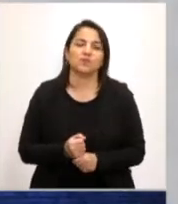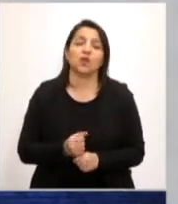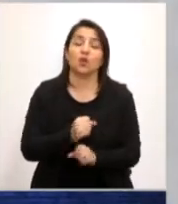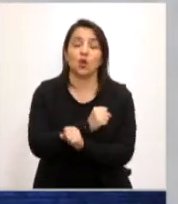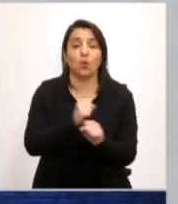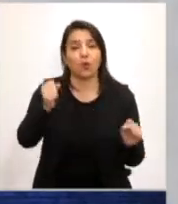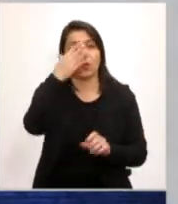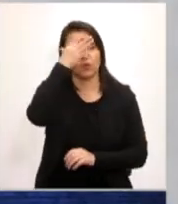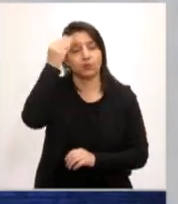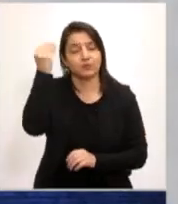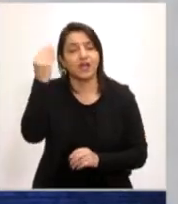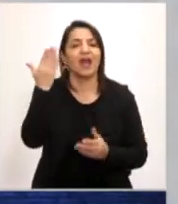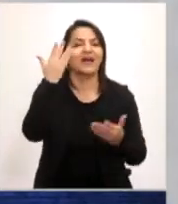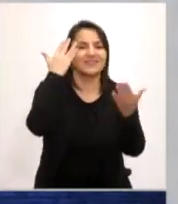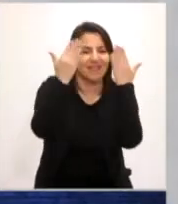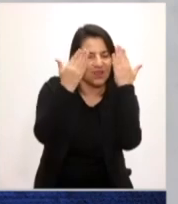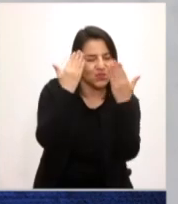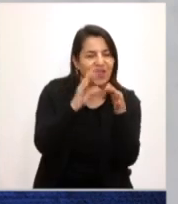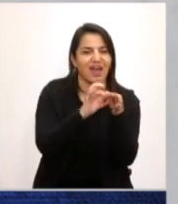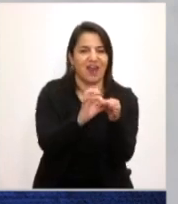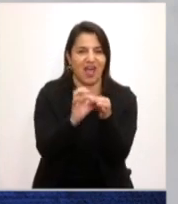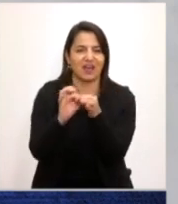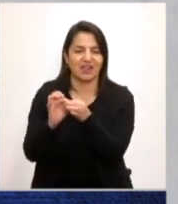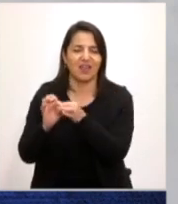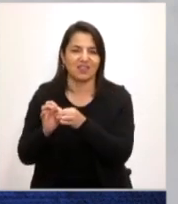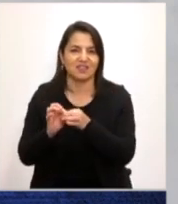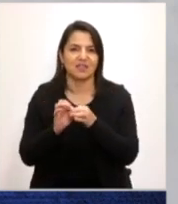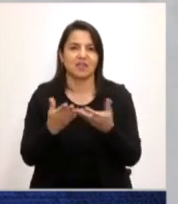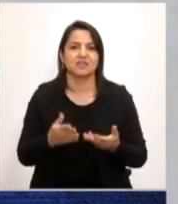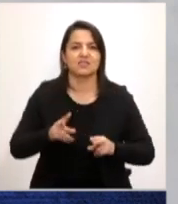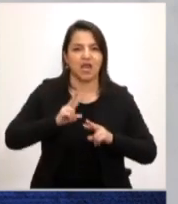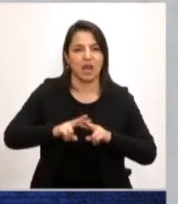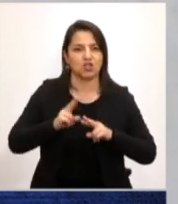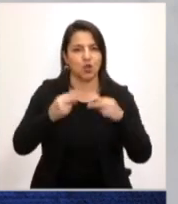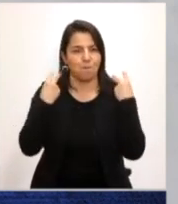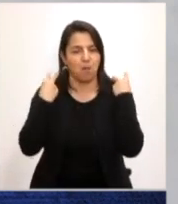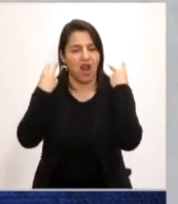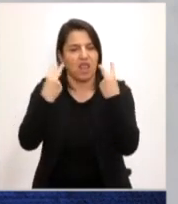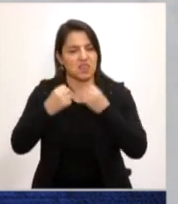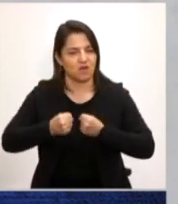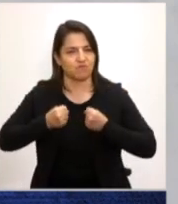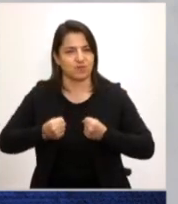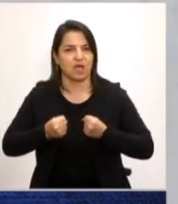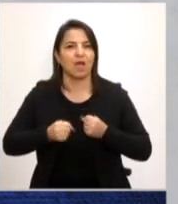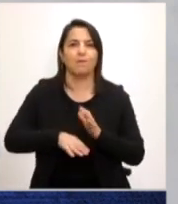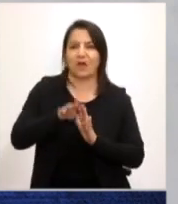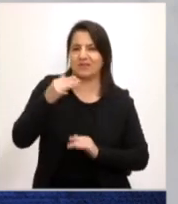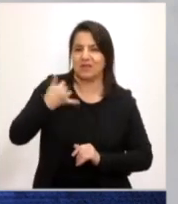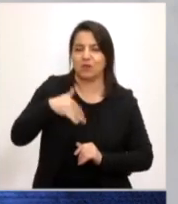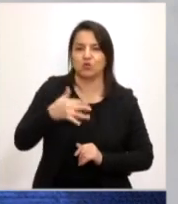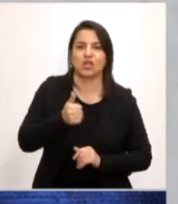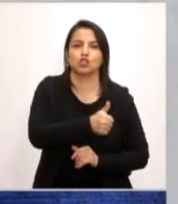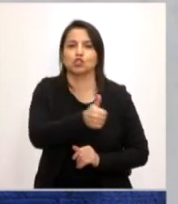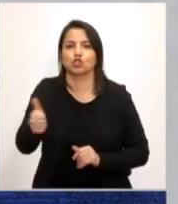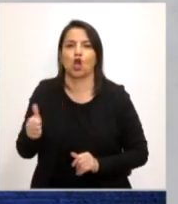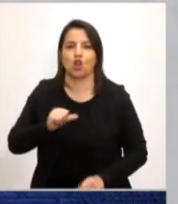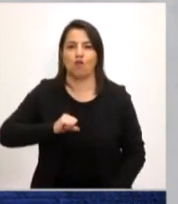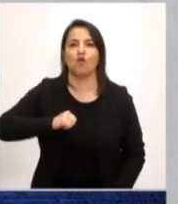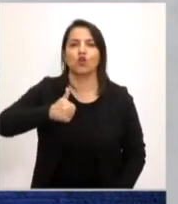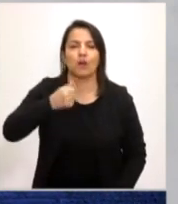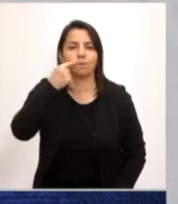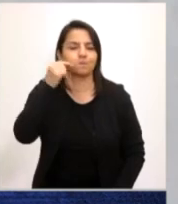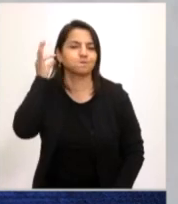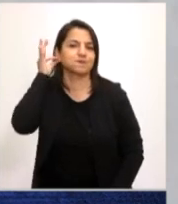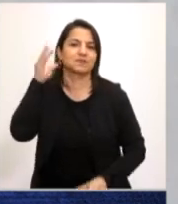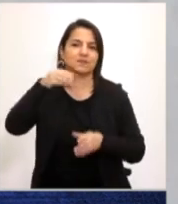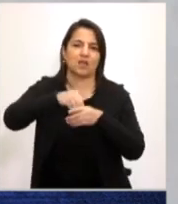No puedo dejar de saludar y agradecer, por tanto, la acción valiente y fundamental de todos los voluntarios y voluntarias de